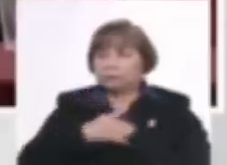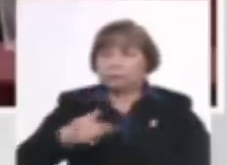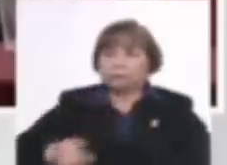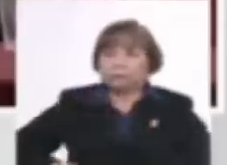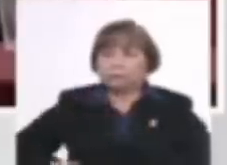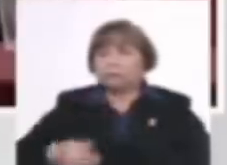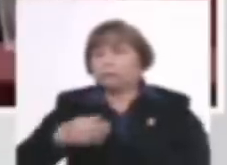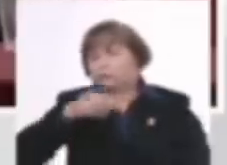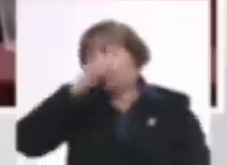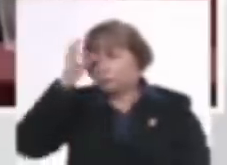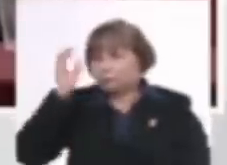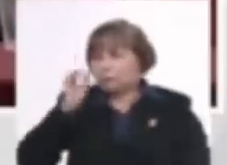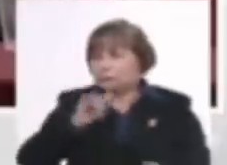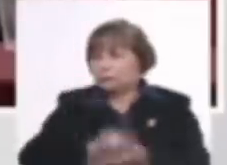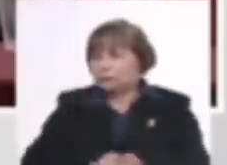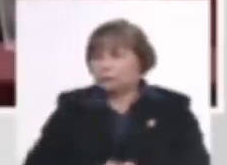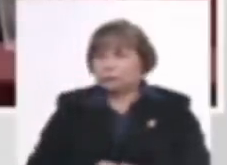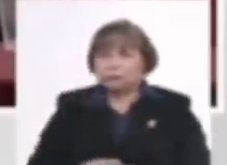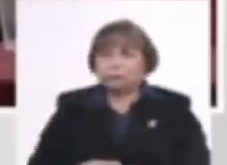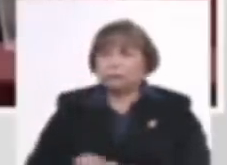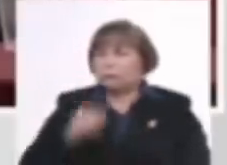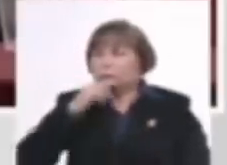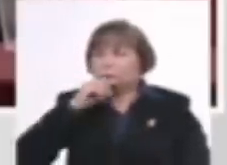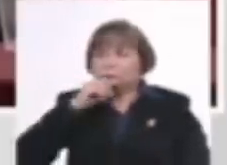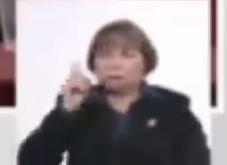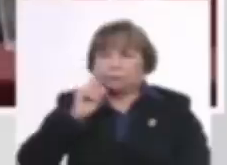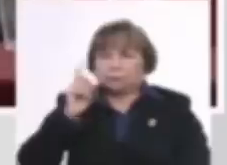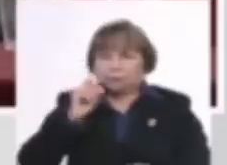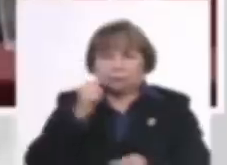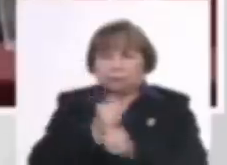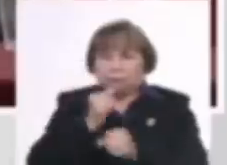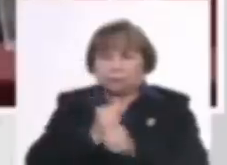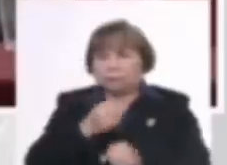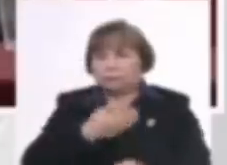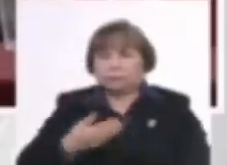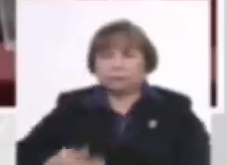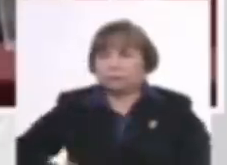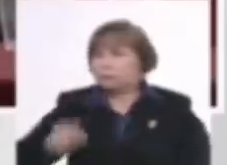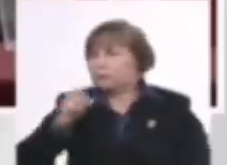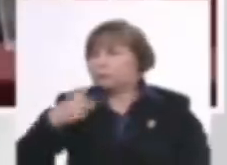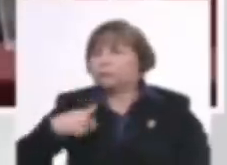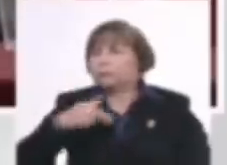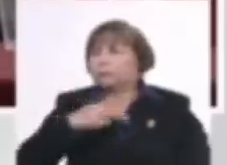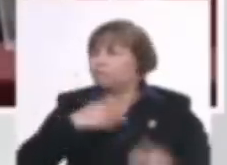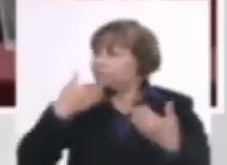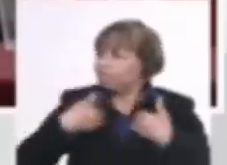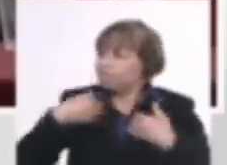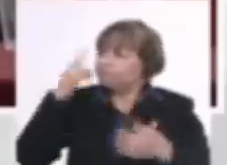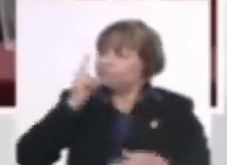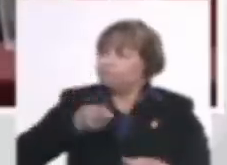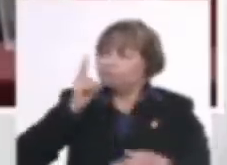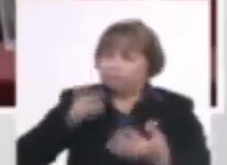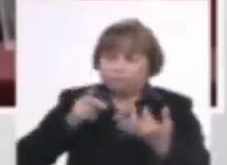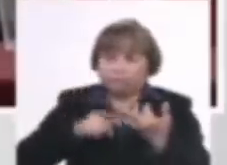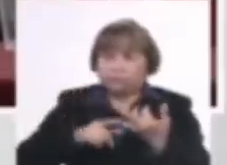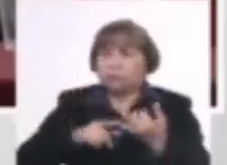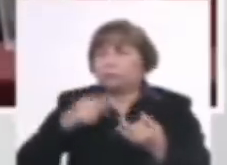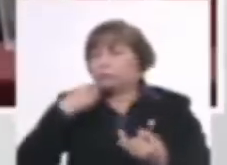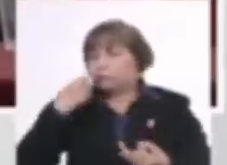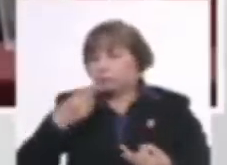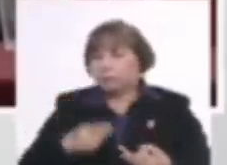presidente de la República, la primera dama no es funcionaria pública, porque nosotros tenemos prohibiciones, presidente. Le